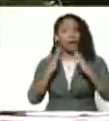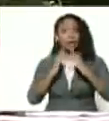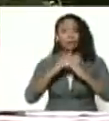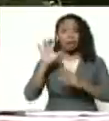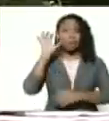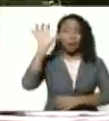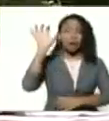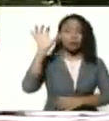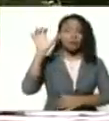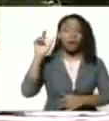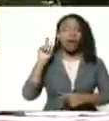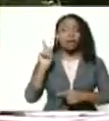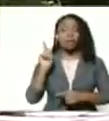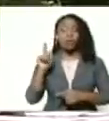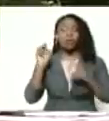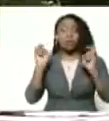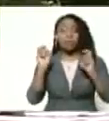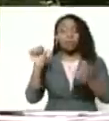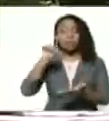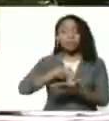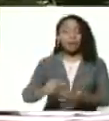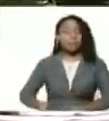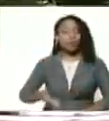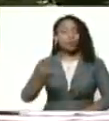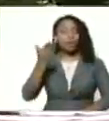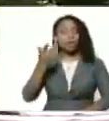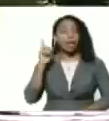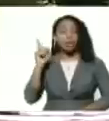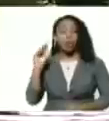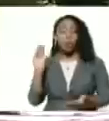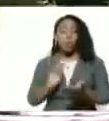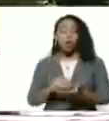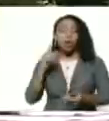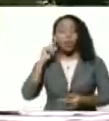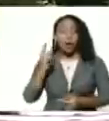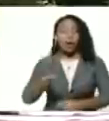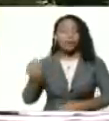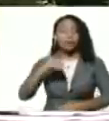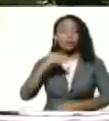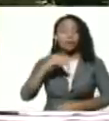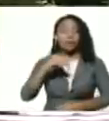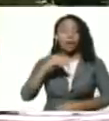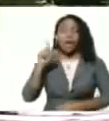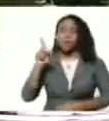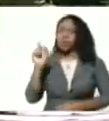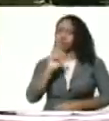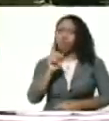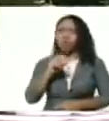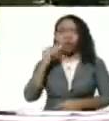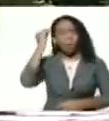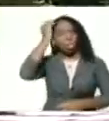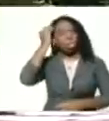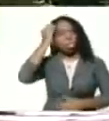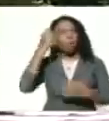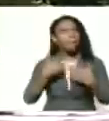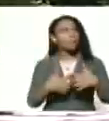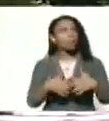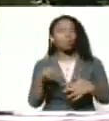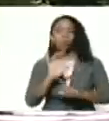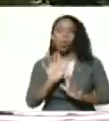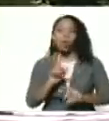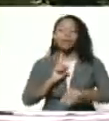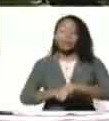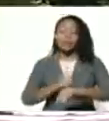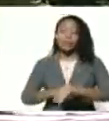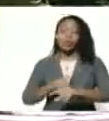patria son un elemento central. Aquí yo incorporaría una cosa más, presidente, que no es una reflexión nueva, también tiene tiempo. ¿Qué es